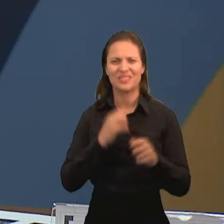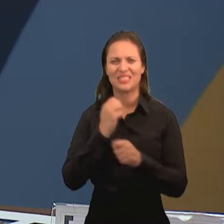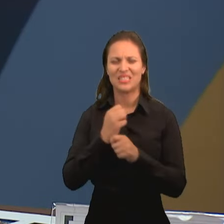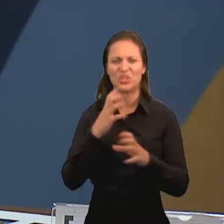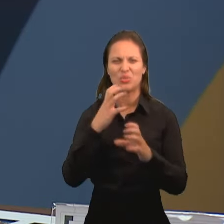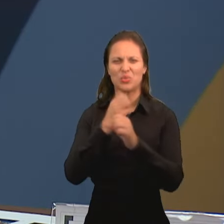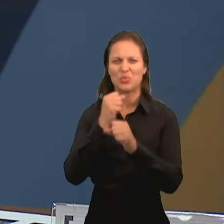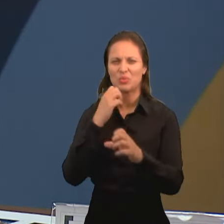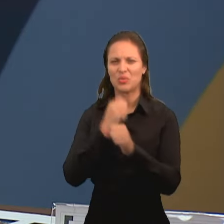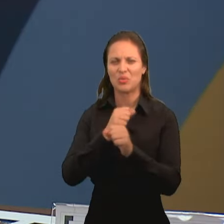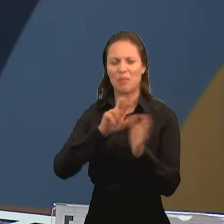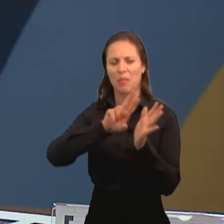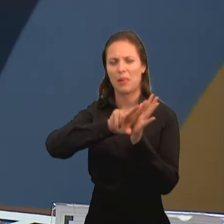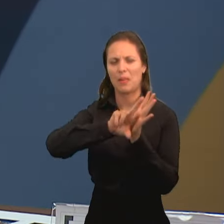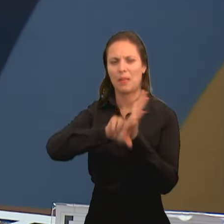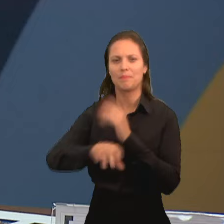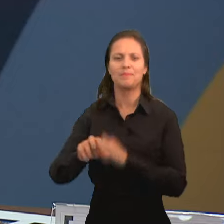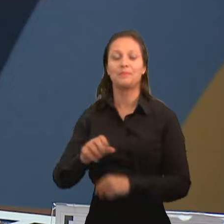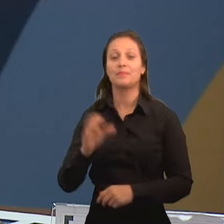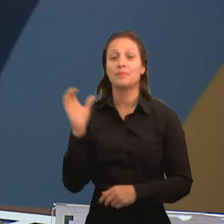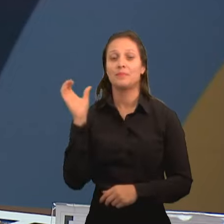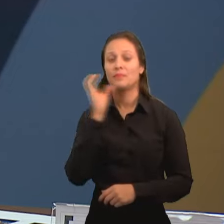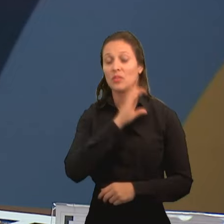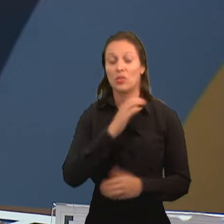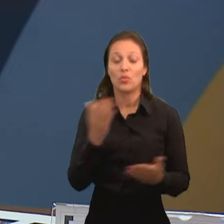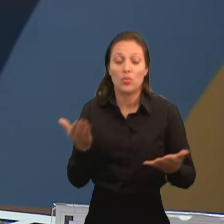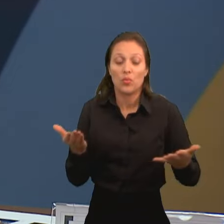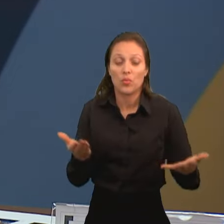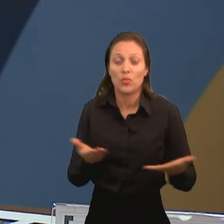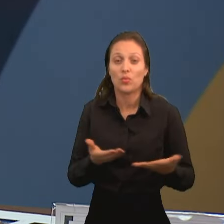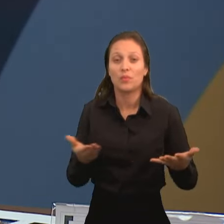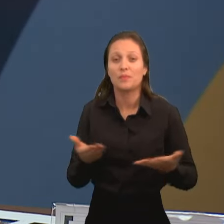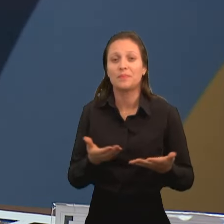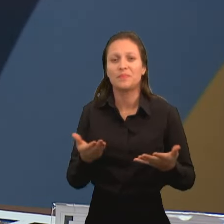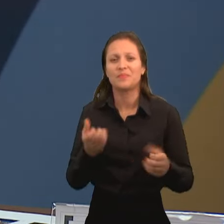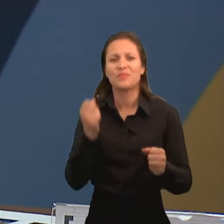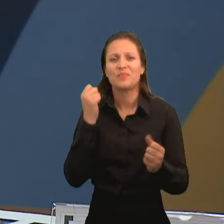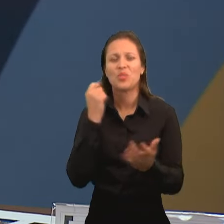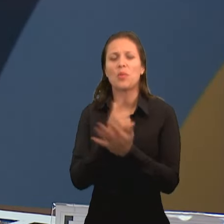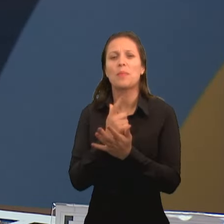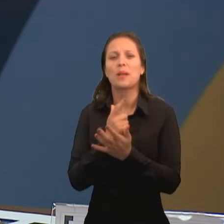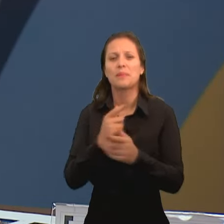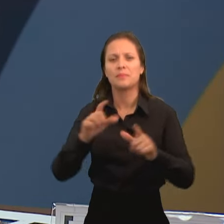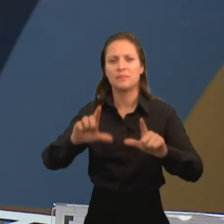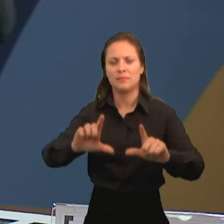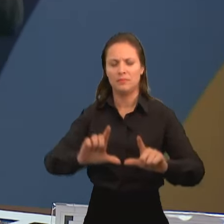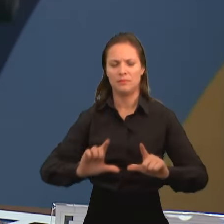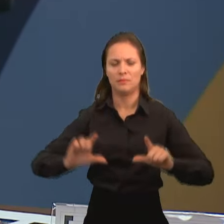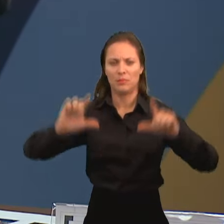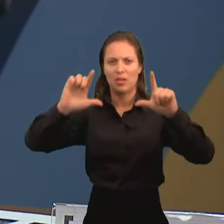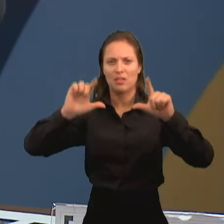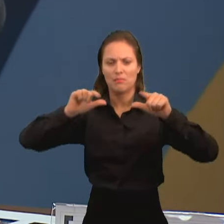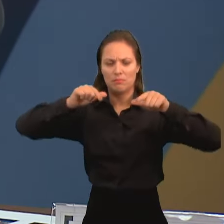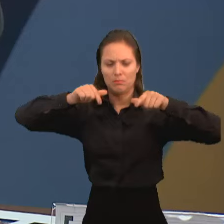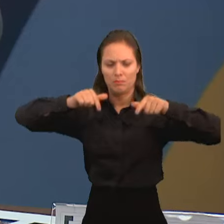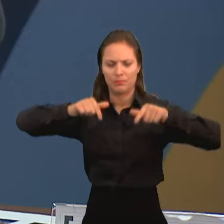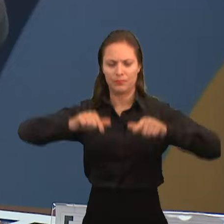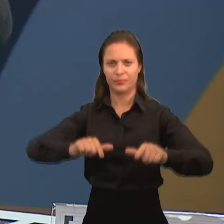sumas, multiplicaciones, divisiones. Hoy podemos comprar una placa de video